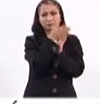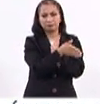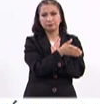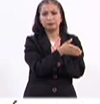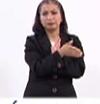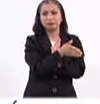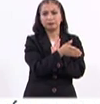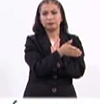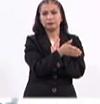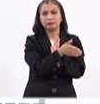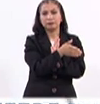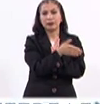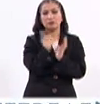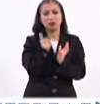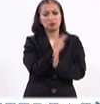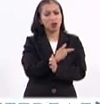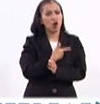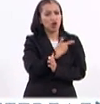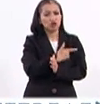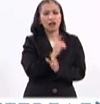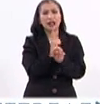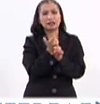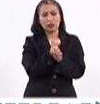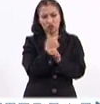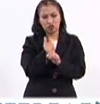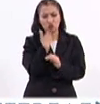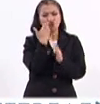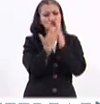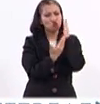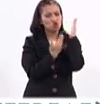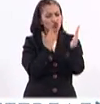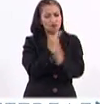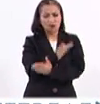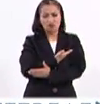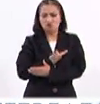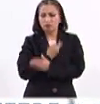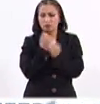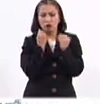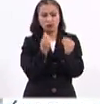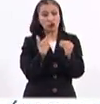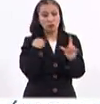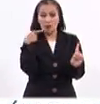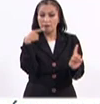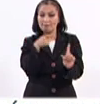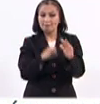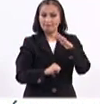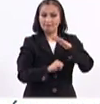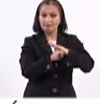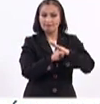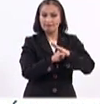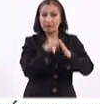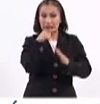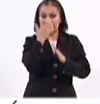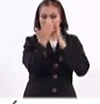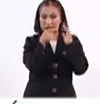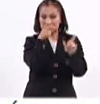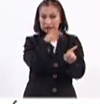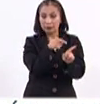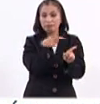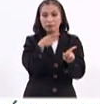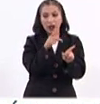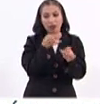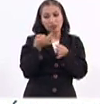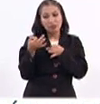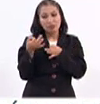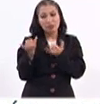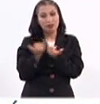una ingeniería, ¿no? Me gusta mucho la carrera también que estoy estudiando, claro. Me gusta muchísimo y lo tengo como el pilar principal, pues es el estudio.